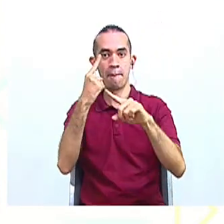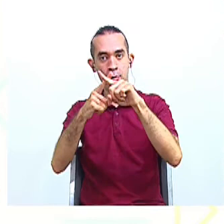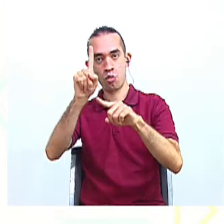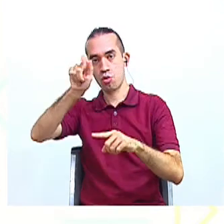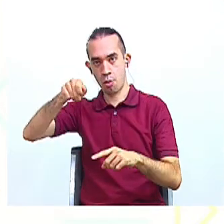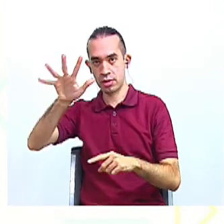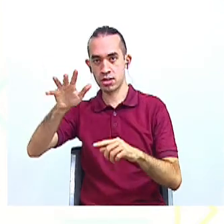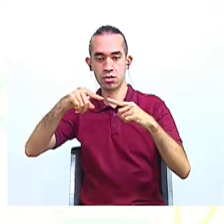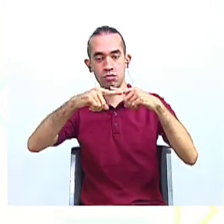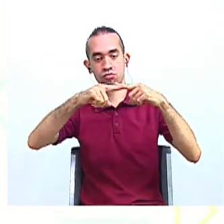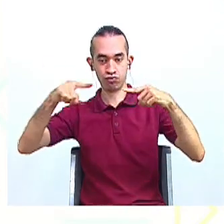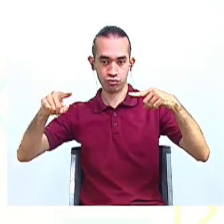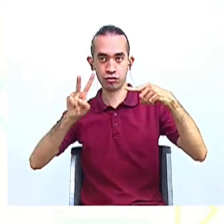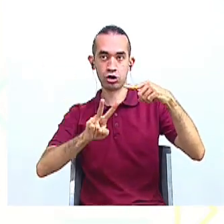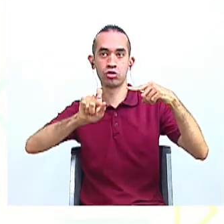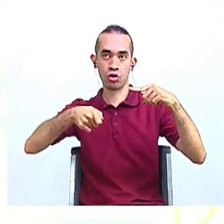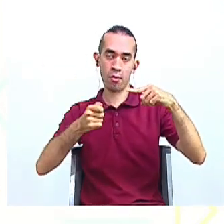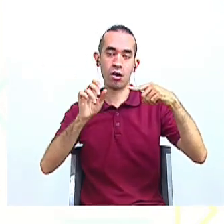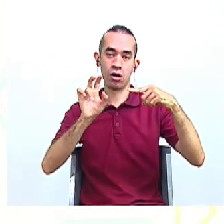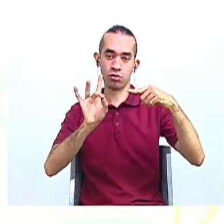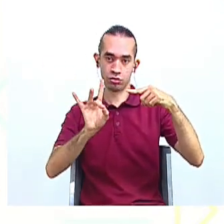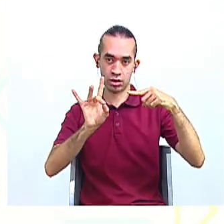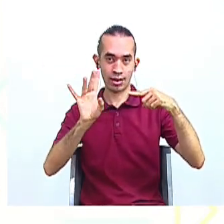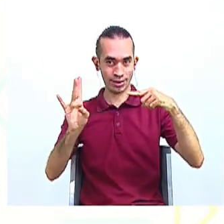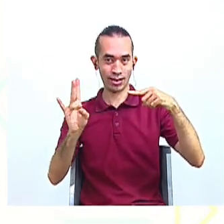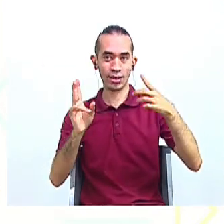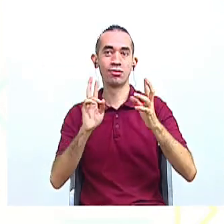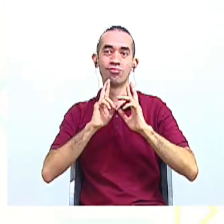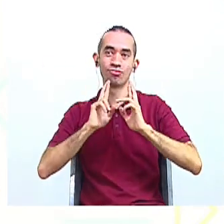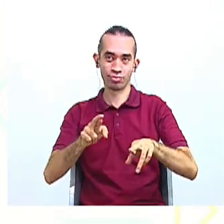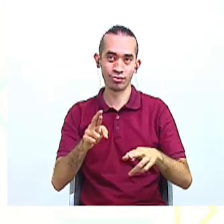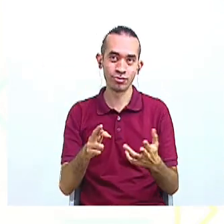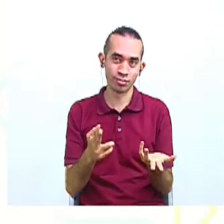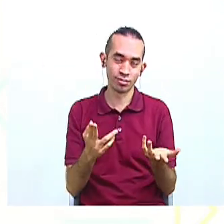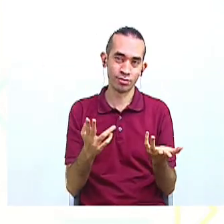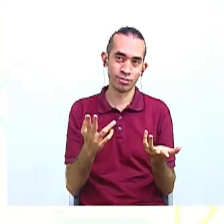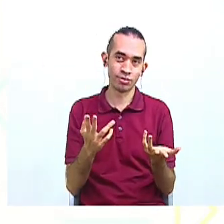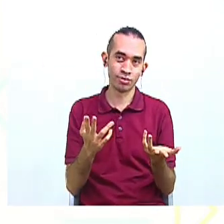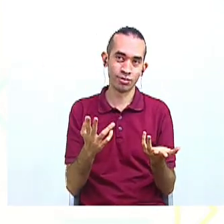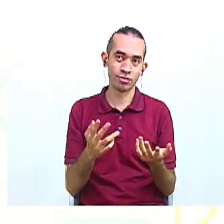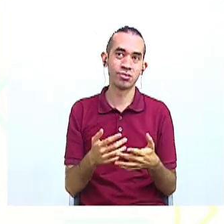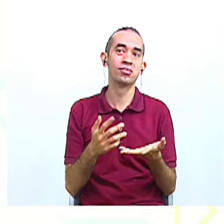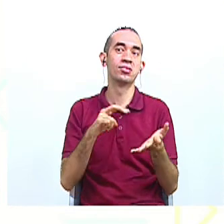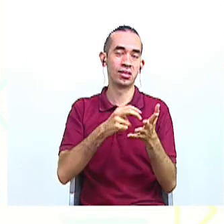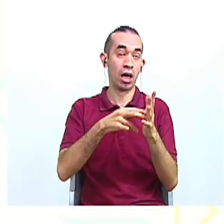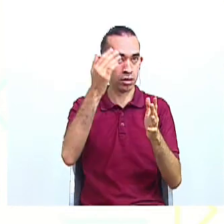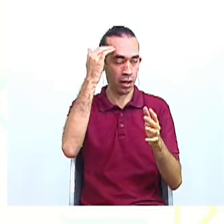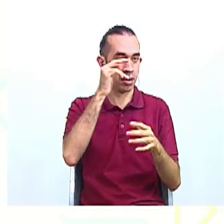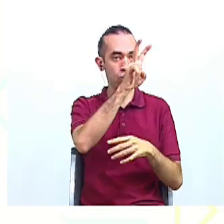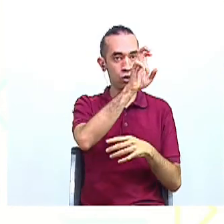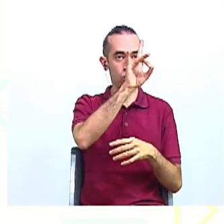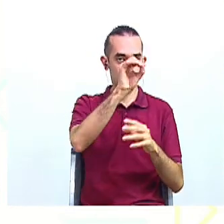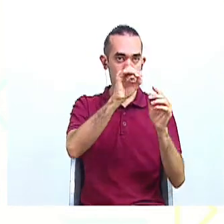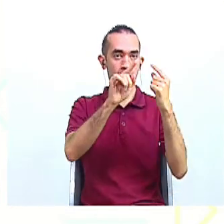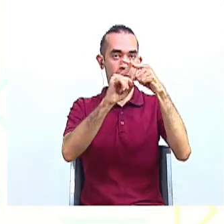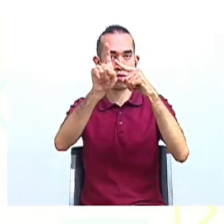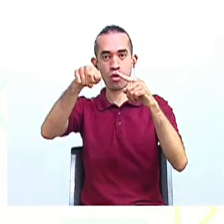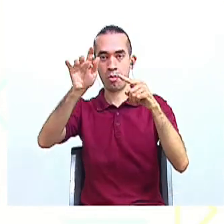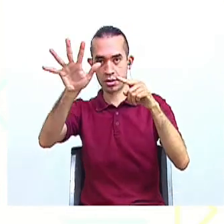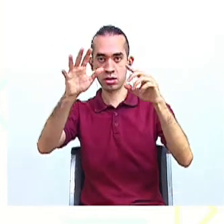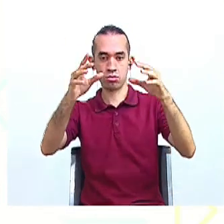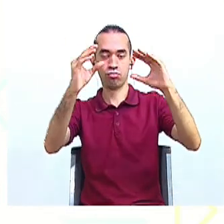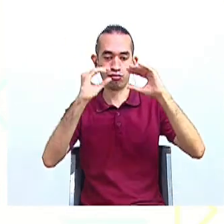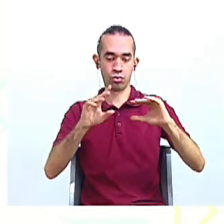dividirlo entre 2,87, obtuvimos el producto de 280 por 1,5,